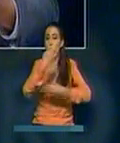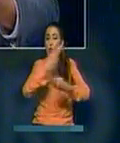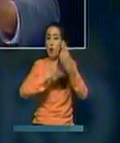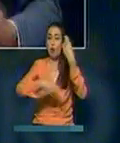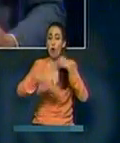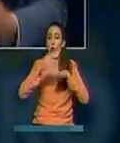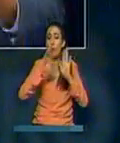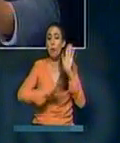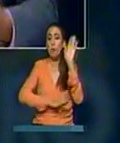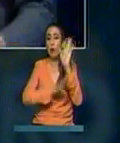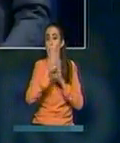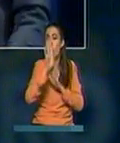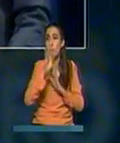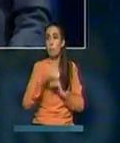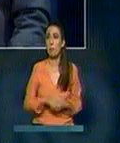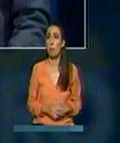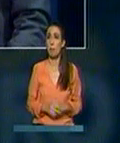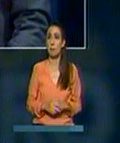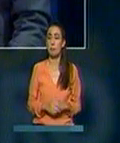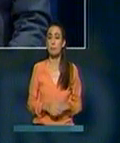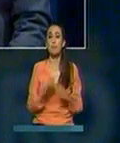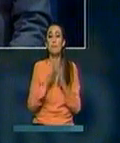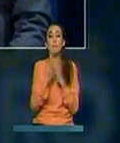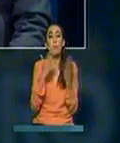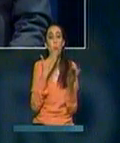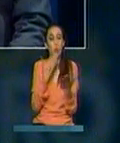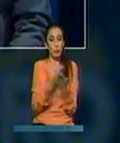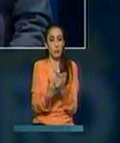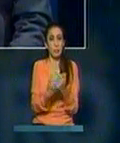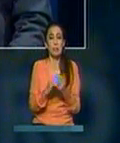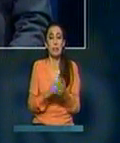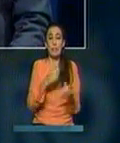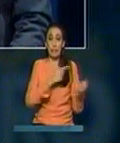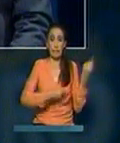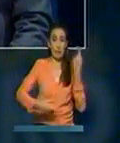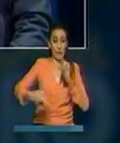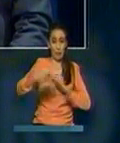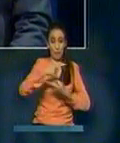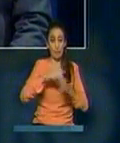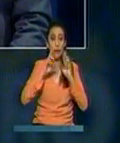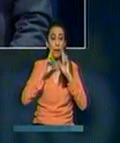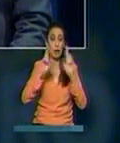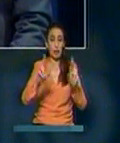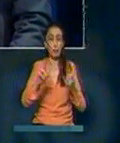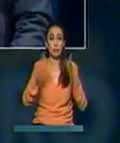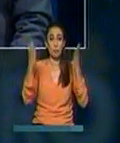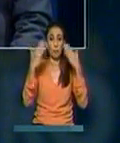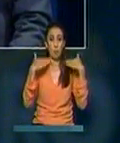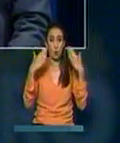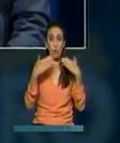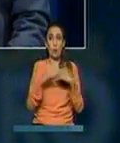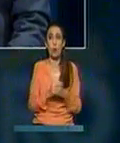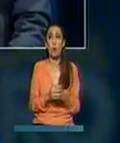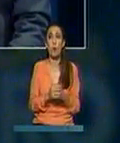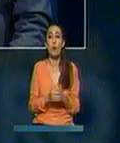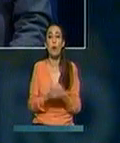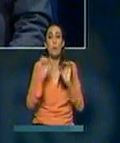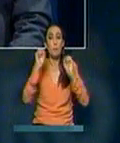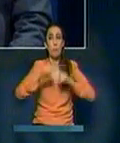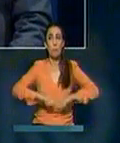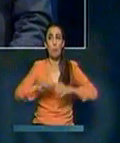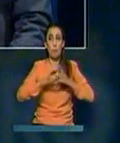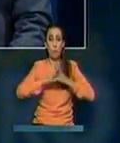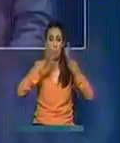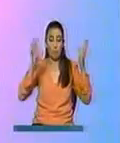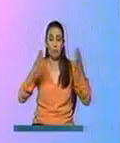crezca la producción, que crezca la exportación. Muchas gracias, ministro. Regresaremos en breve con la ciudad de Guayaquil, con usted, para que pueda ampliar